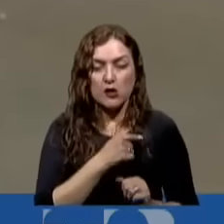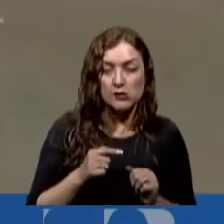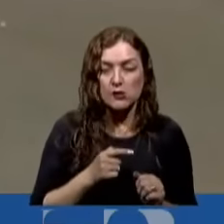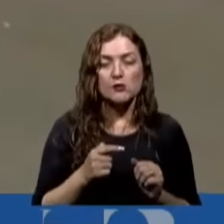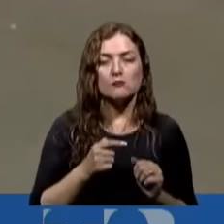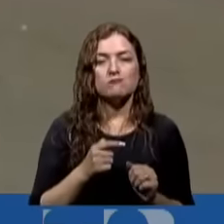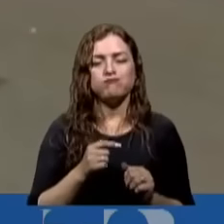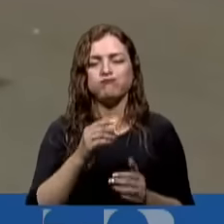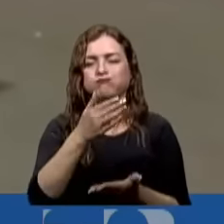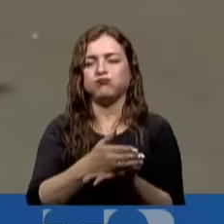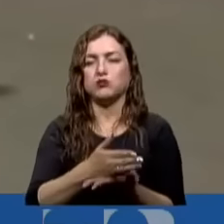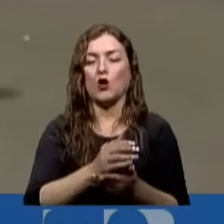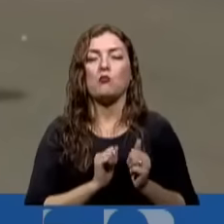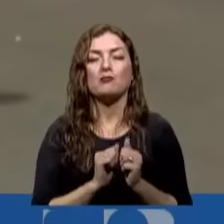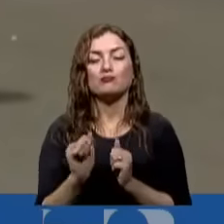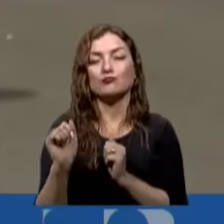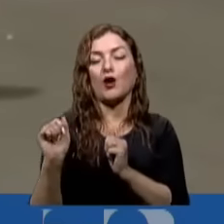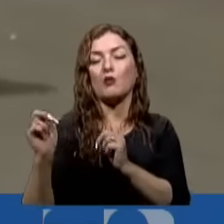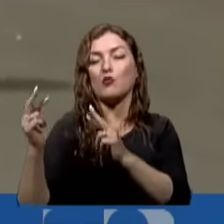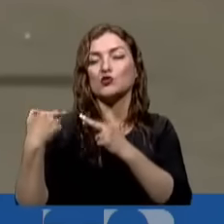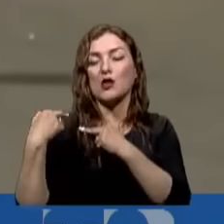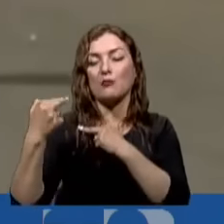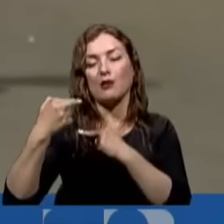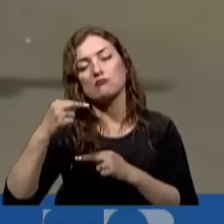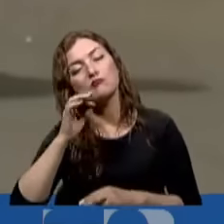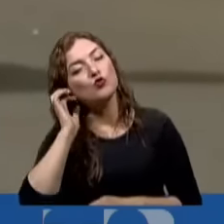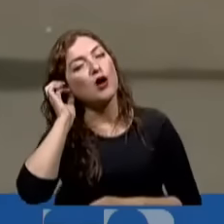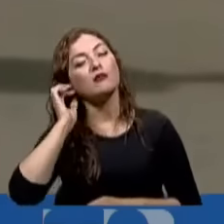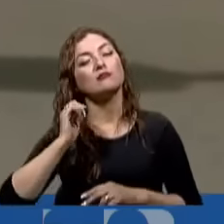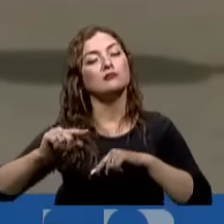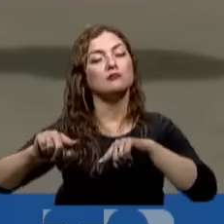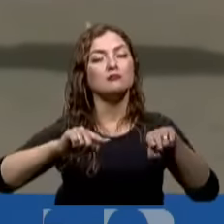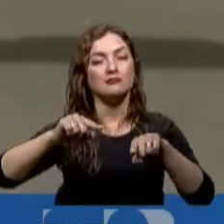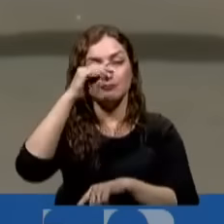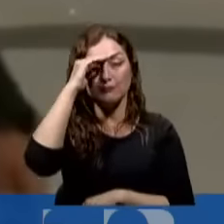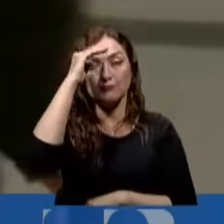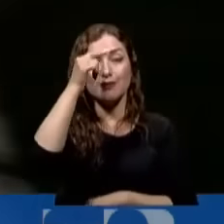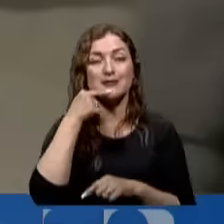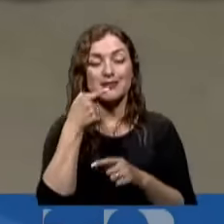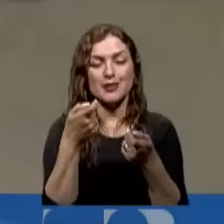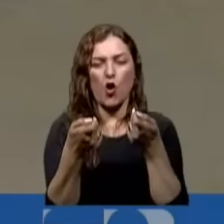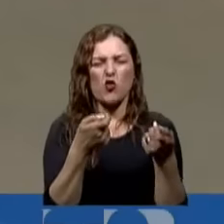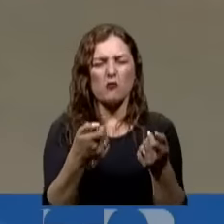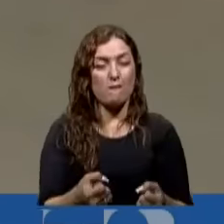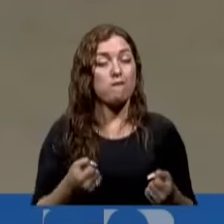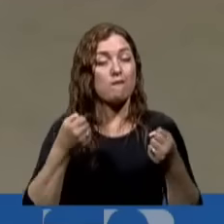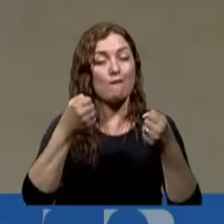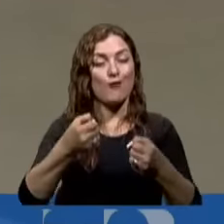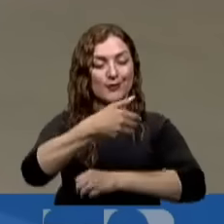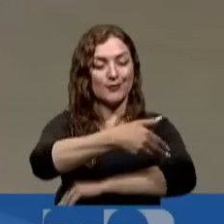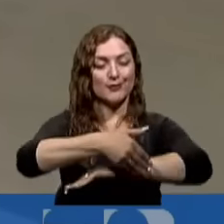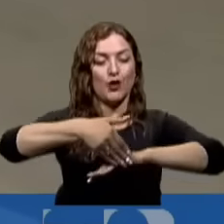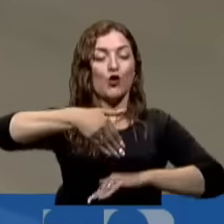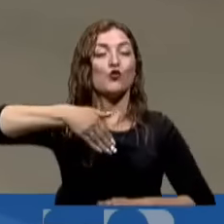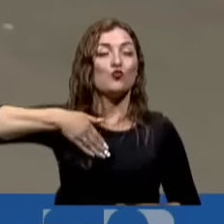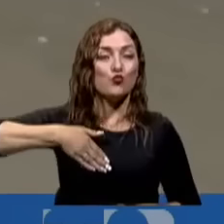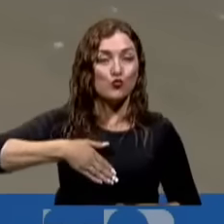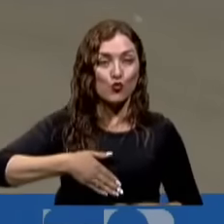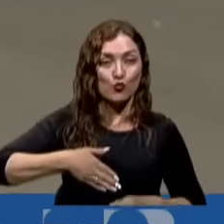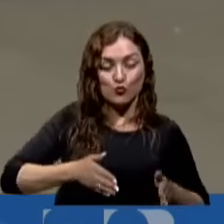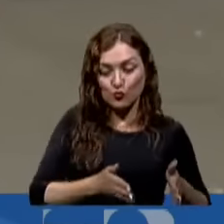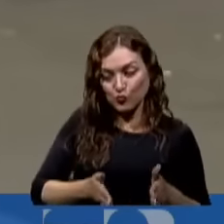la coronel que está a cargo de este operativo que han intensificado los controles en la avenida Simón Bolívar y en las